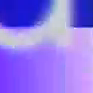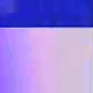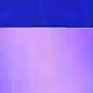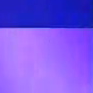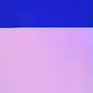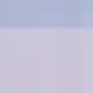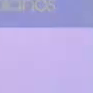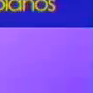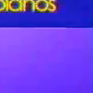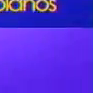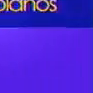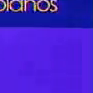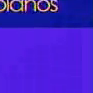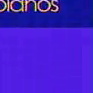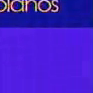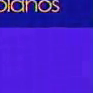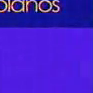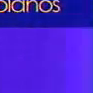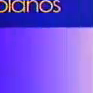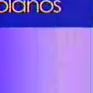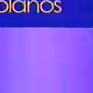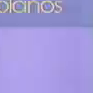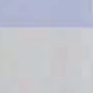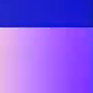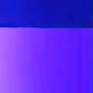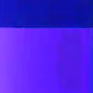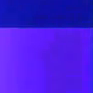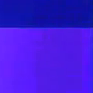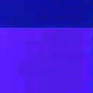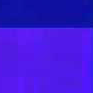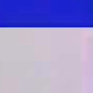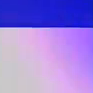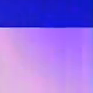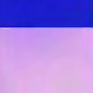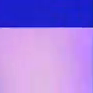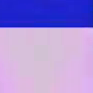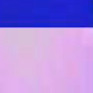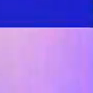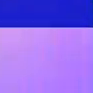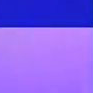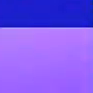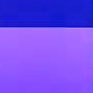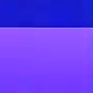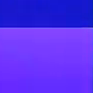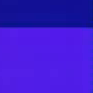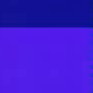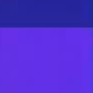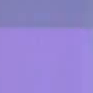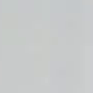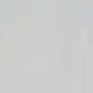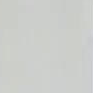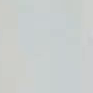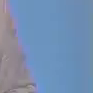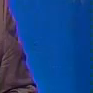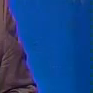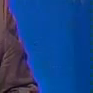Opinión Meridiana, advierta a todos los venezolanos por Venevisión, tu canal